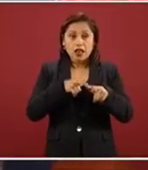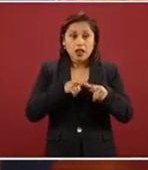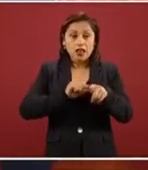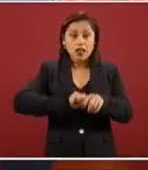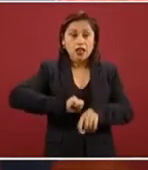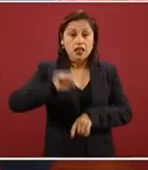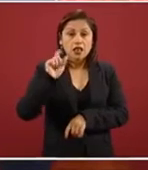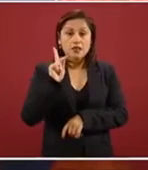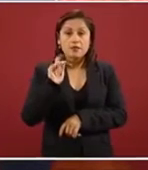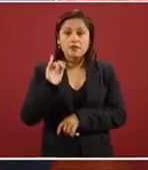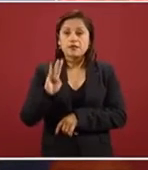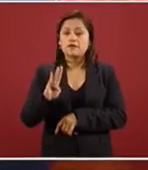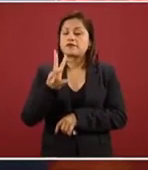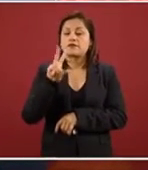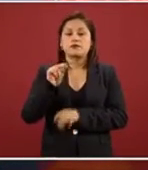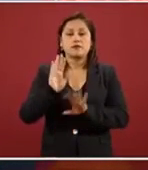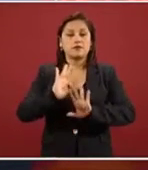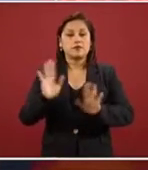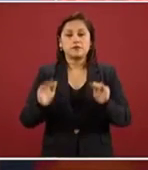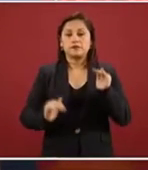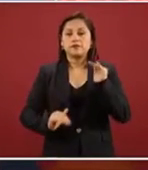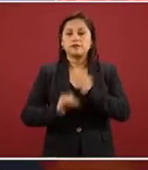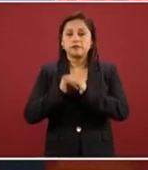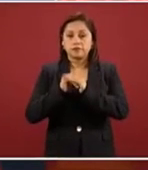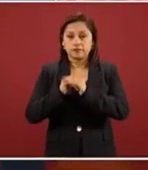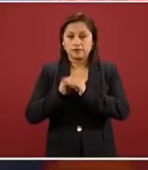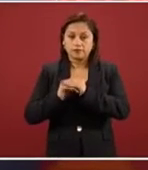se pueda sostener.